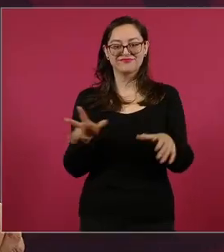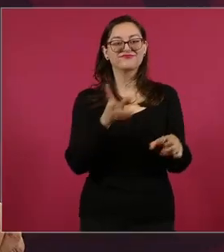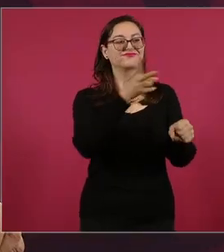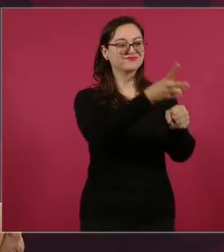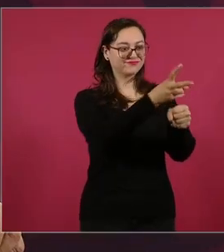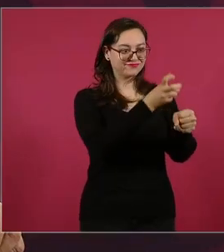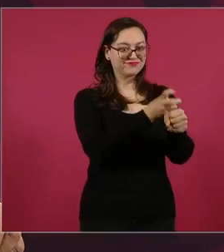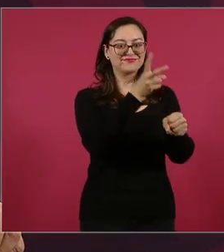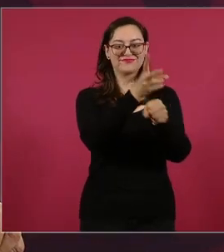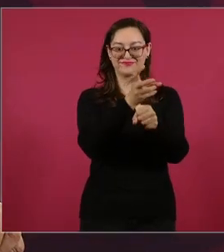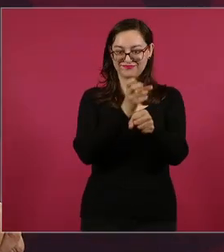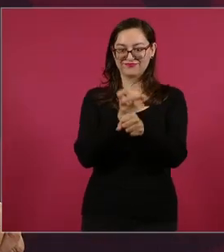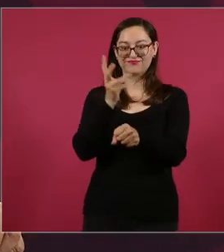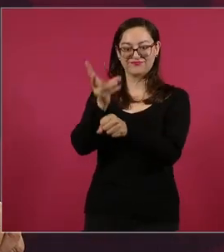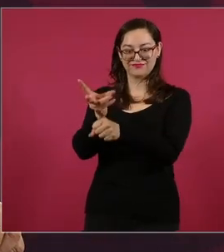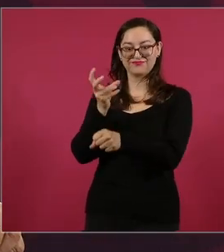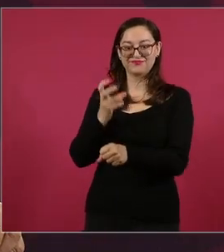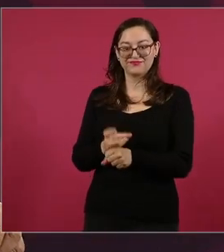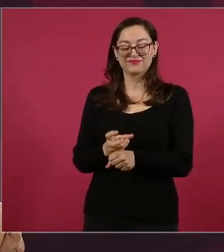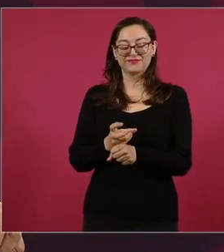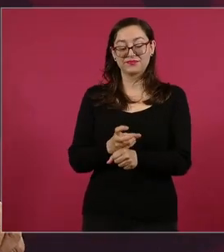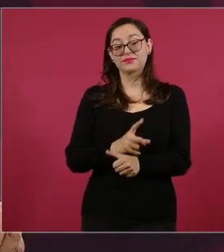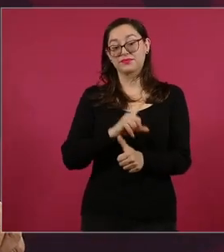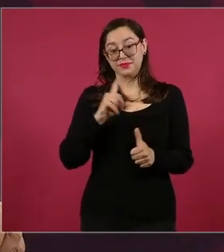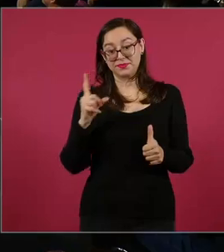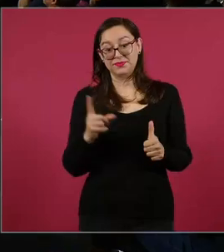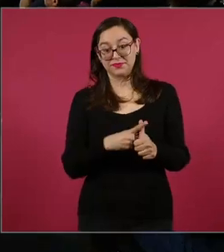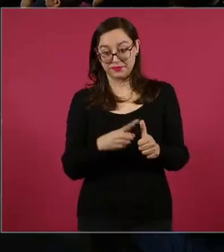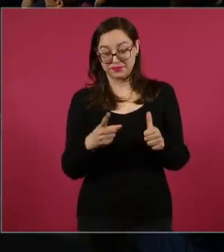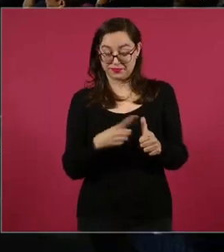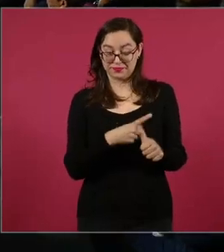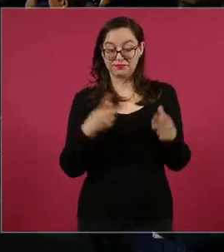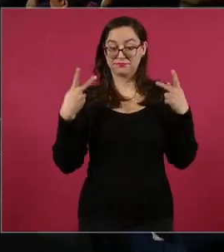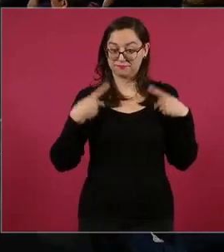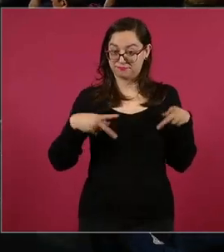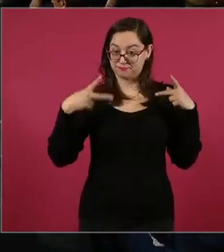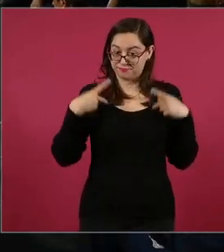en primer lugar a los mexicanos,